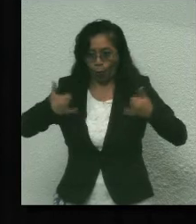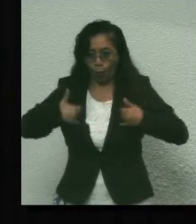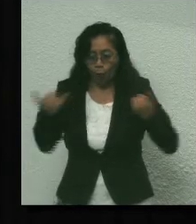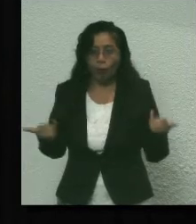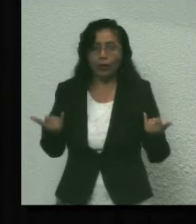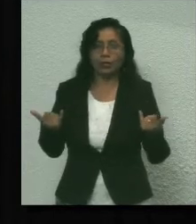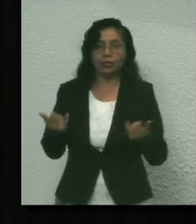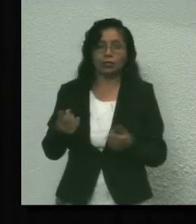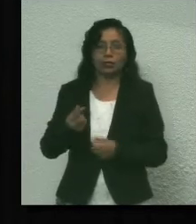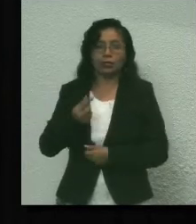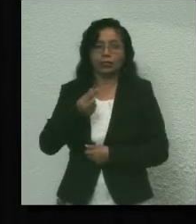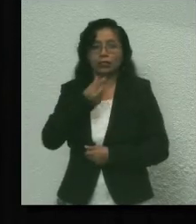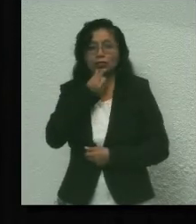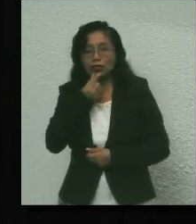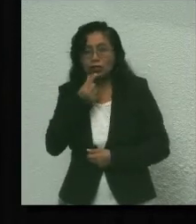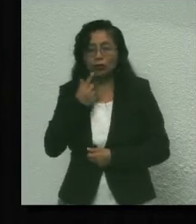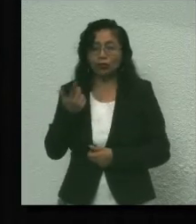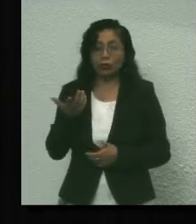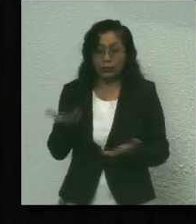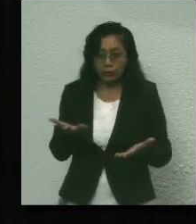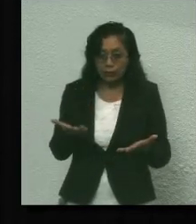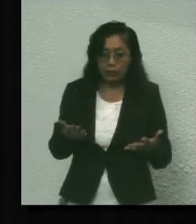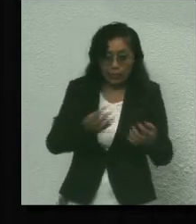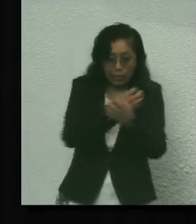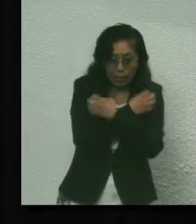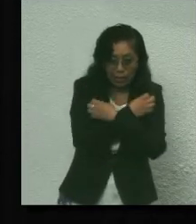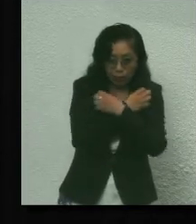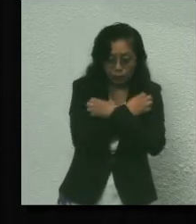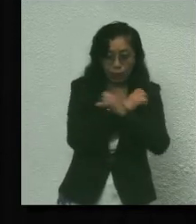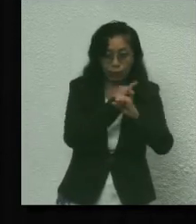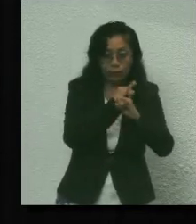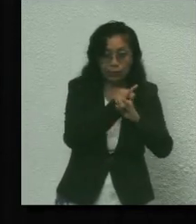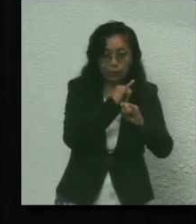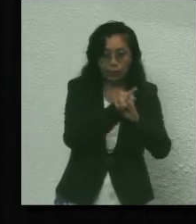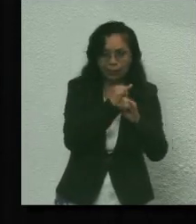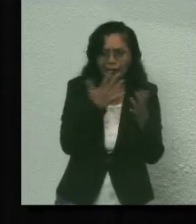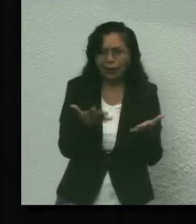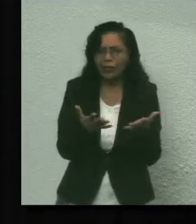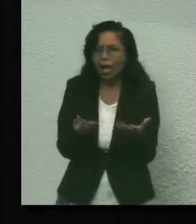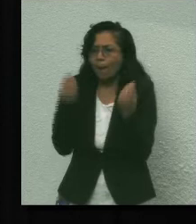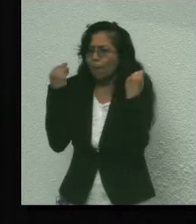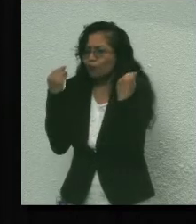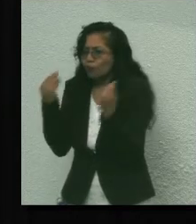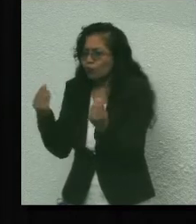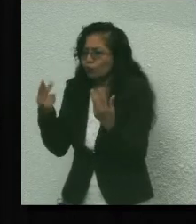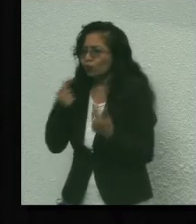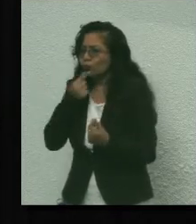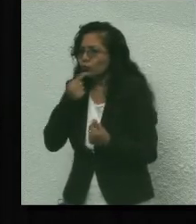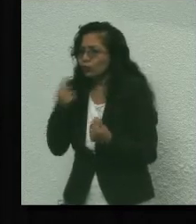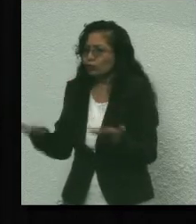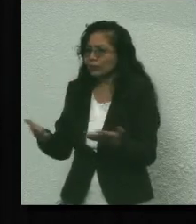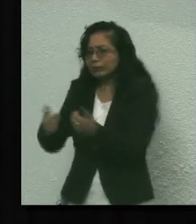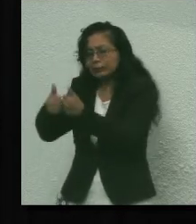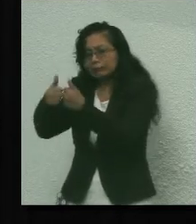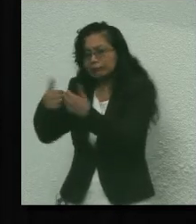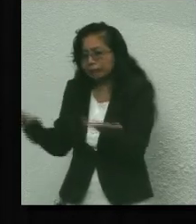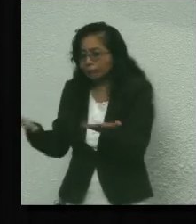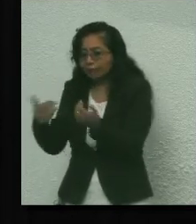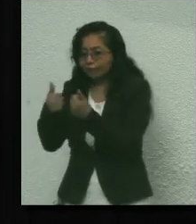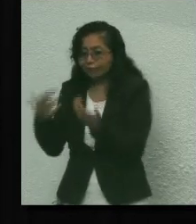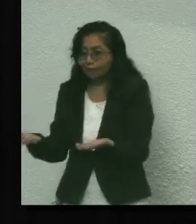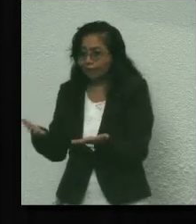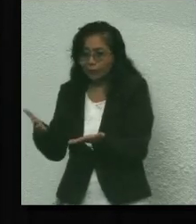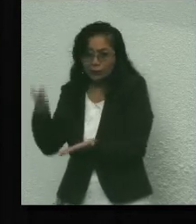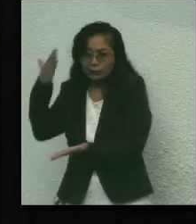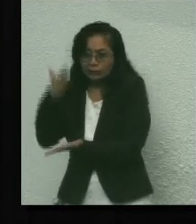normalidad y la modalidad de educación a distancia muchos de ellos se están quedando al margen de